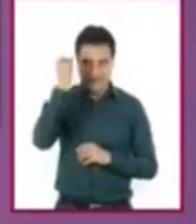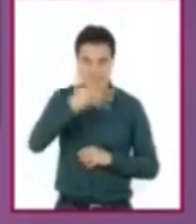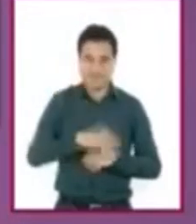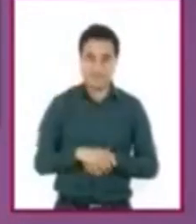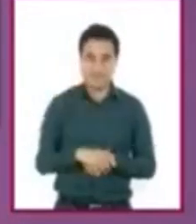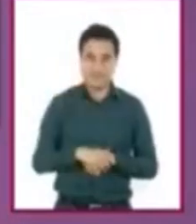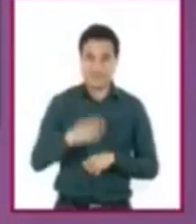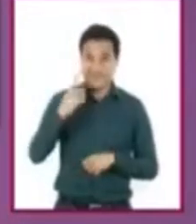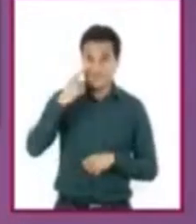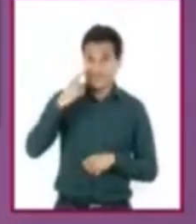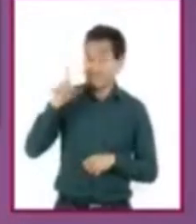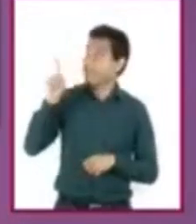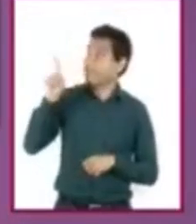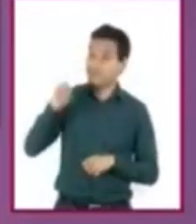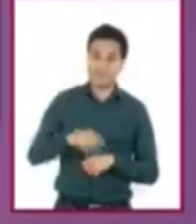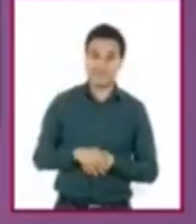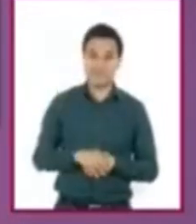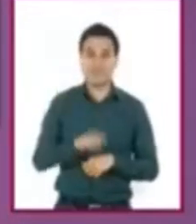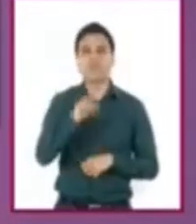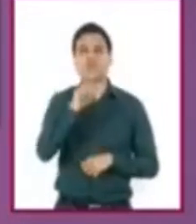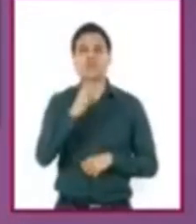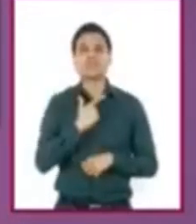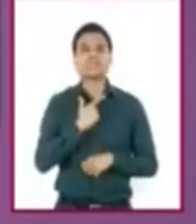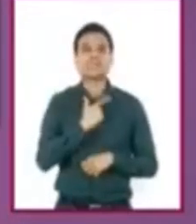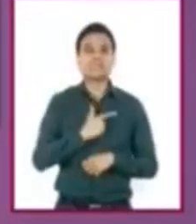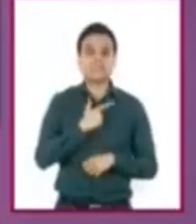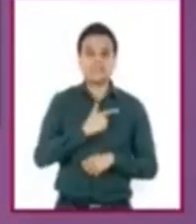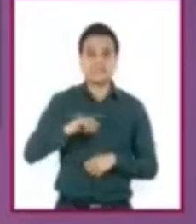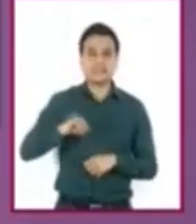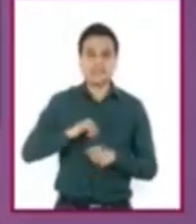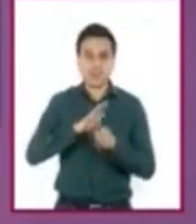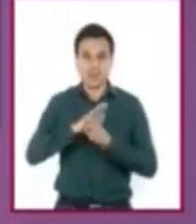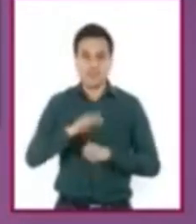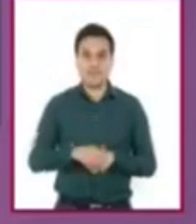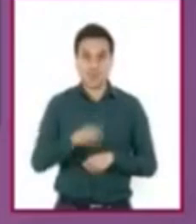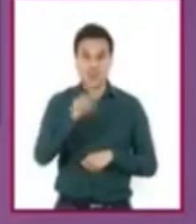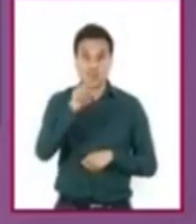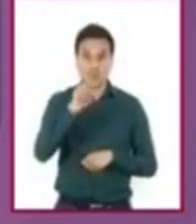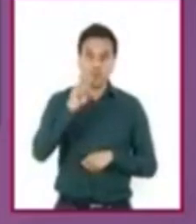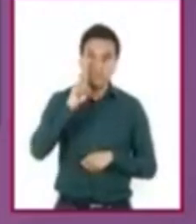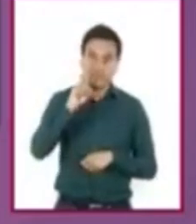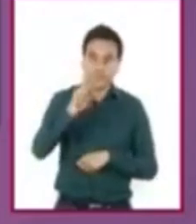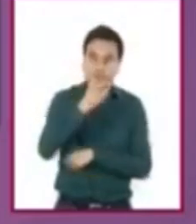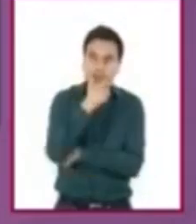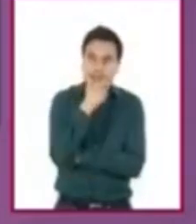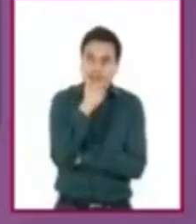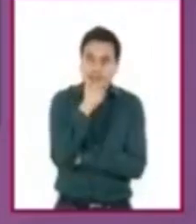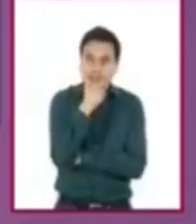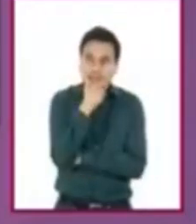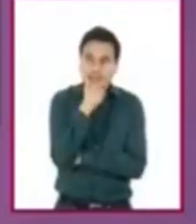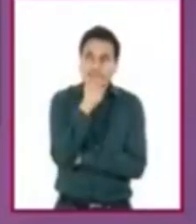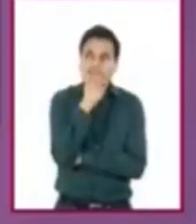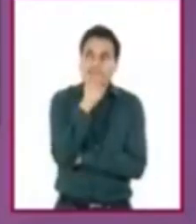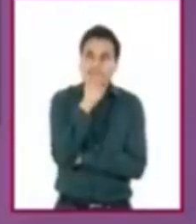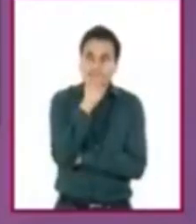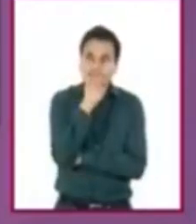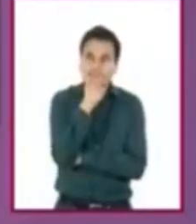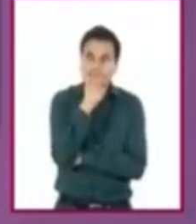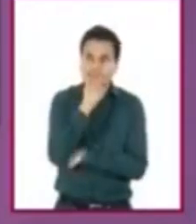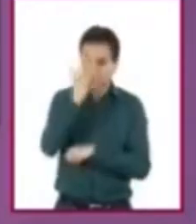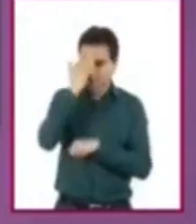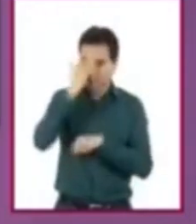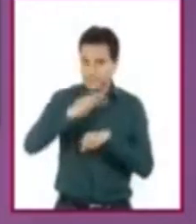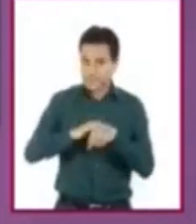de los elementos que más llaman su atención. Les daré unos segundos más para que memoricen este códice que pertenece a la tira de la